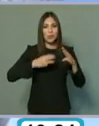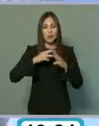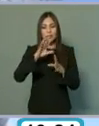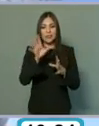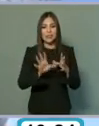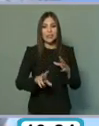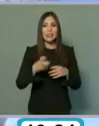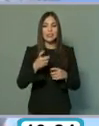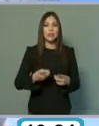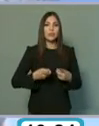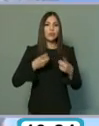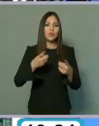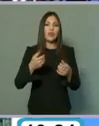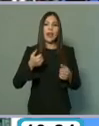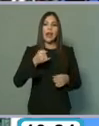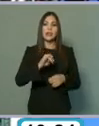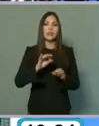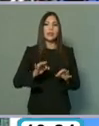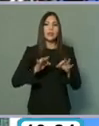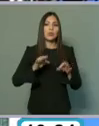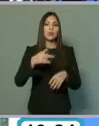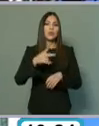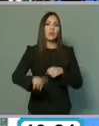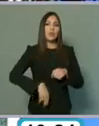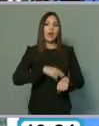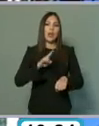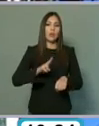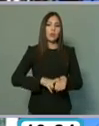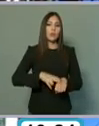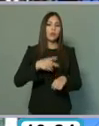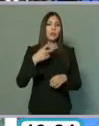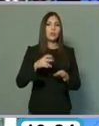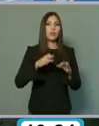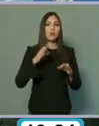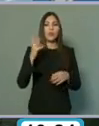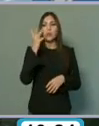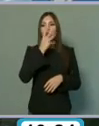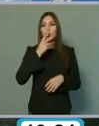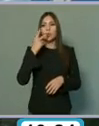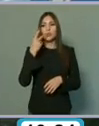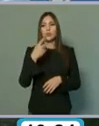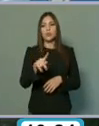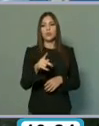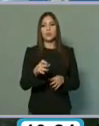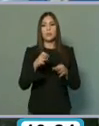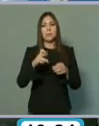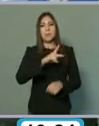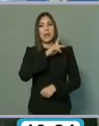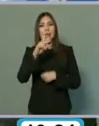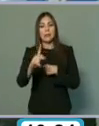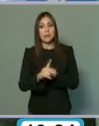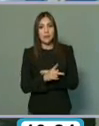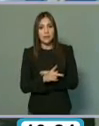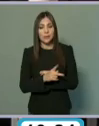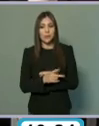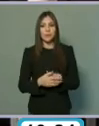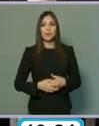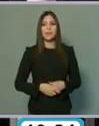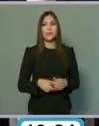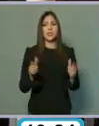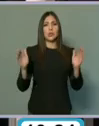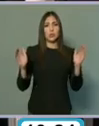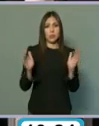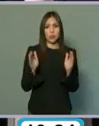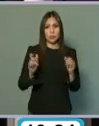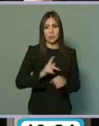ha dado, la naturaleza nos ha dado esa posibilidad y esa bondad de nuestros campos. Ese es nuestro país, somos un país